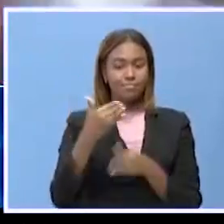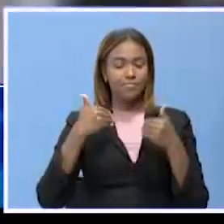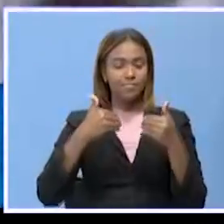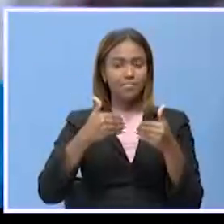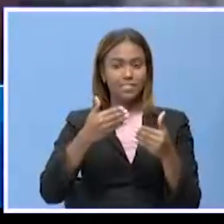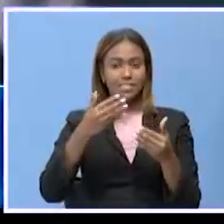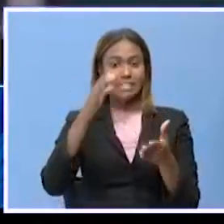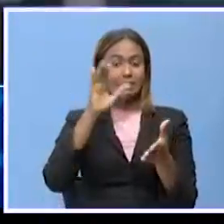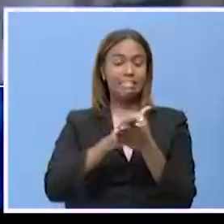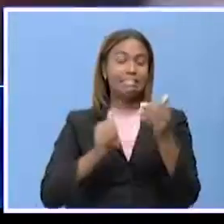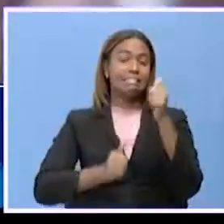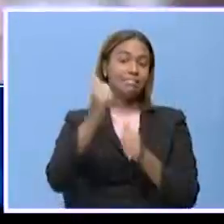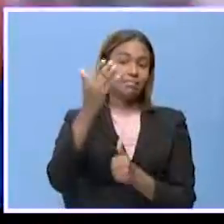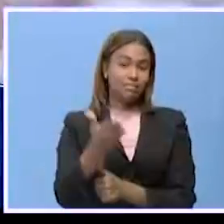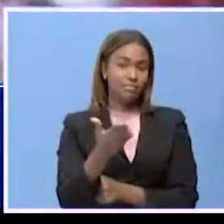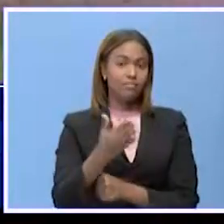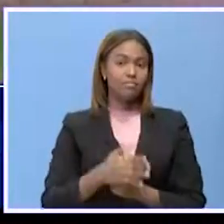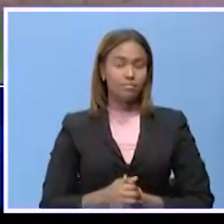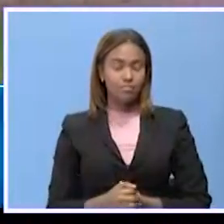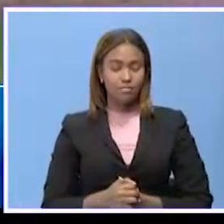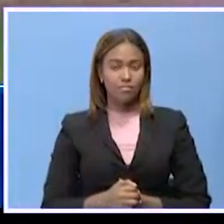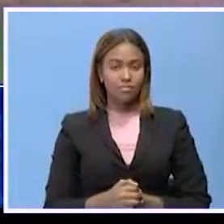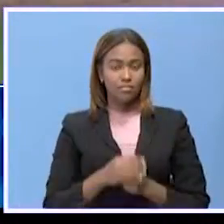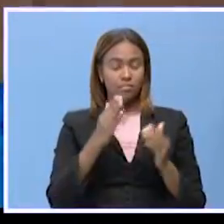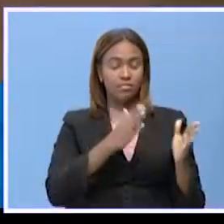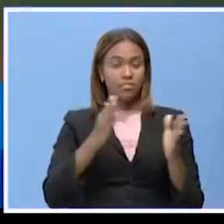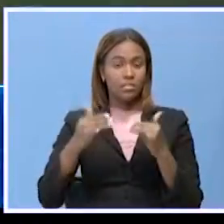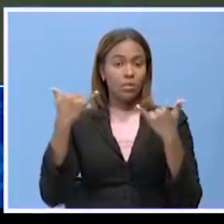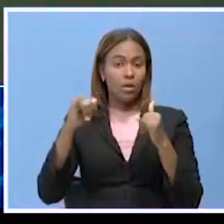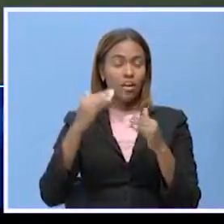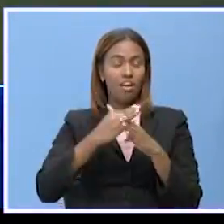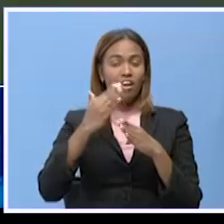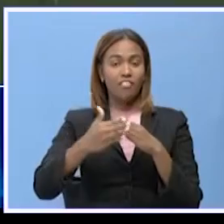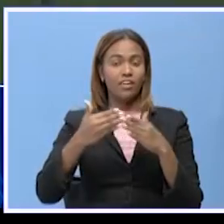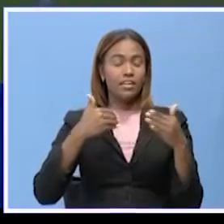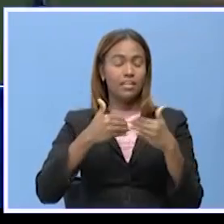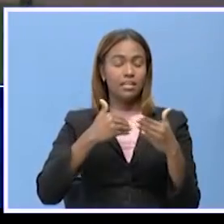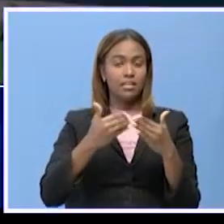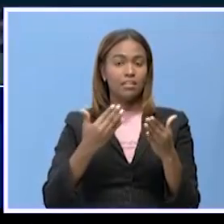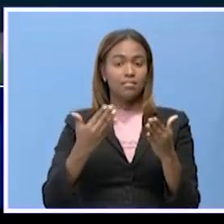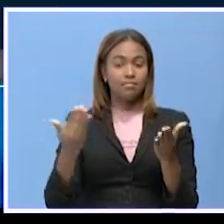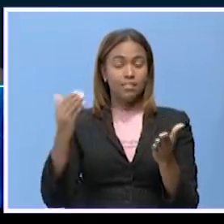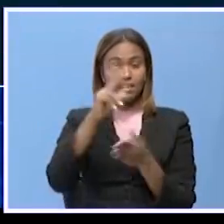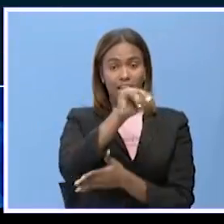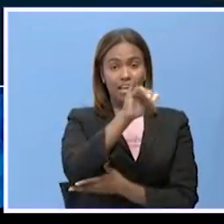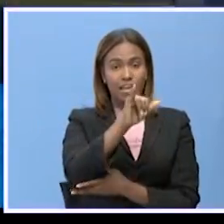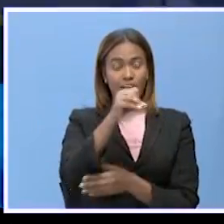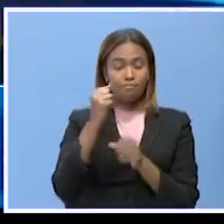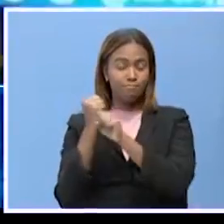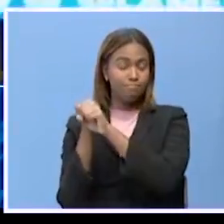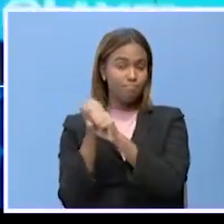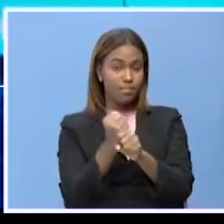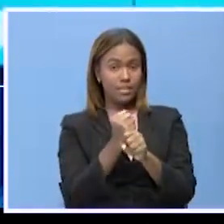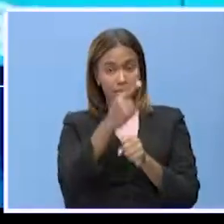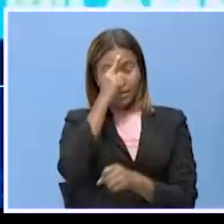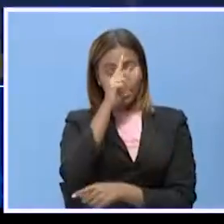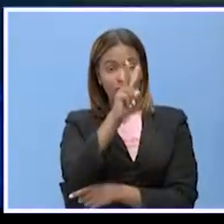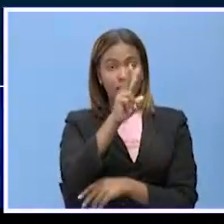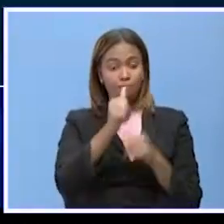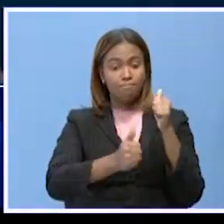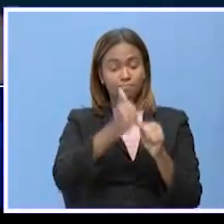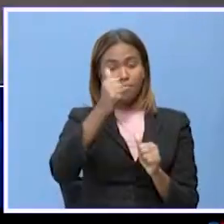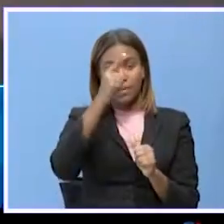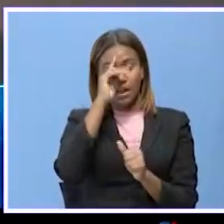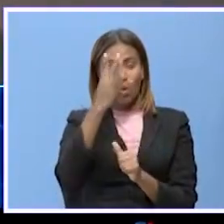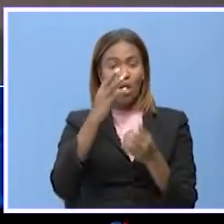casarse con la gloria. En el otro partido de semifinal, Rey Fuentes pegó un cuadrangular de 2 anotaciones en